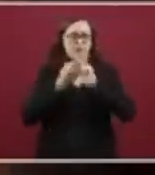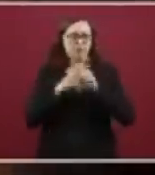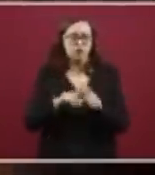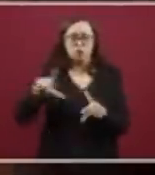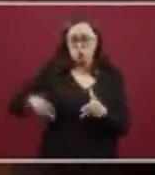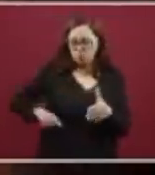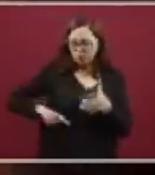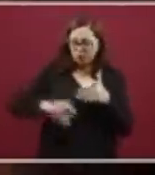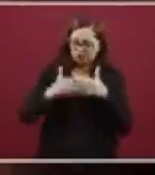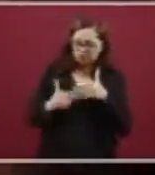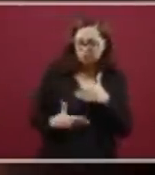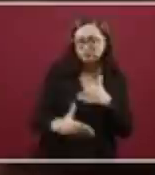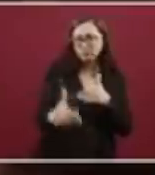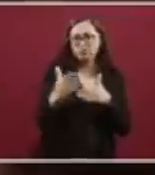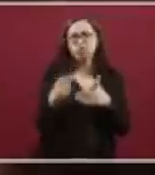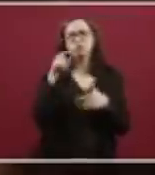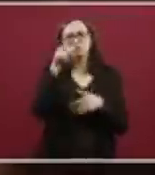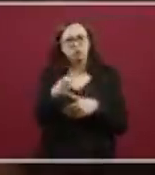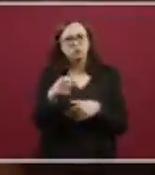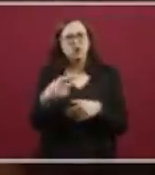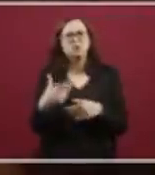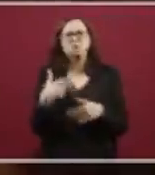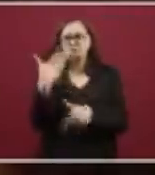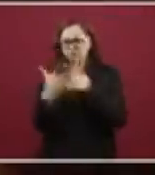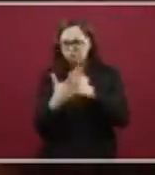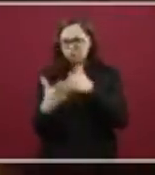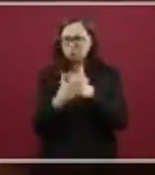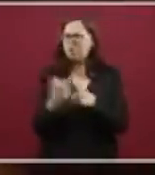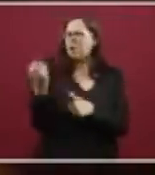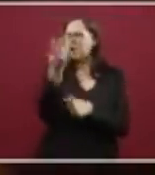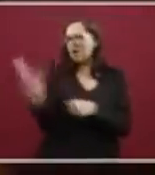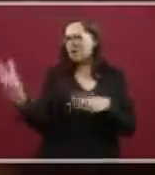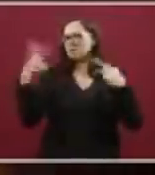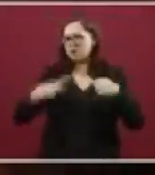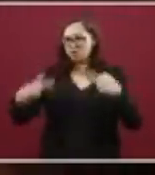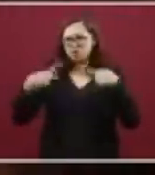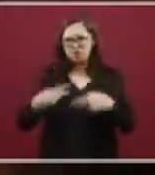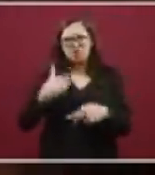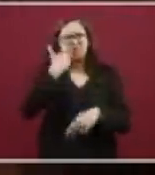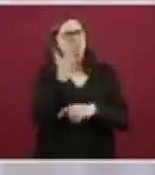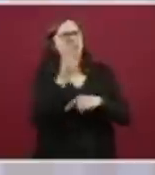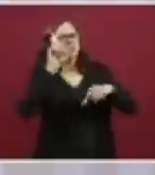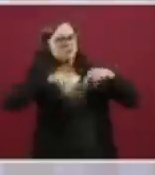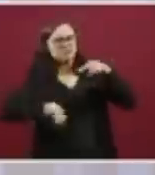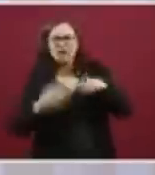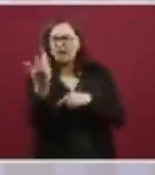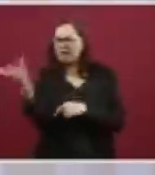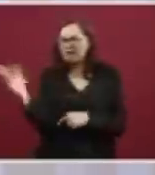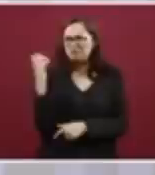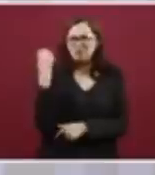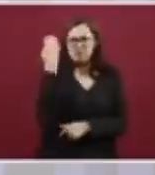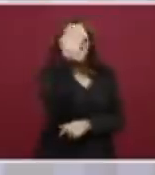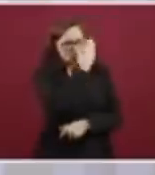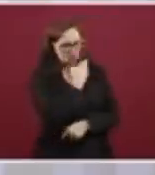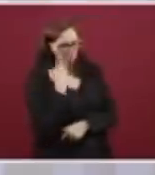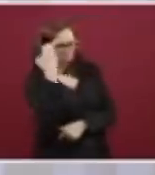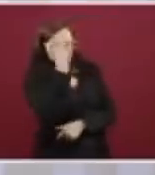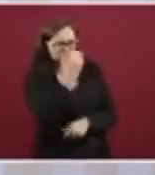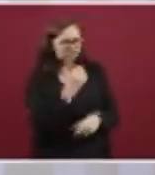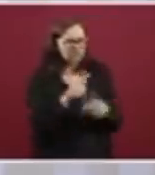que se va a someter a la revocación de mandato, al escrutinio público, va a ser evaluado, ¿no? En términos muy, muy